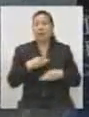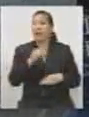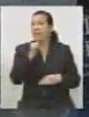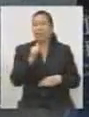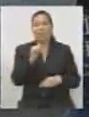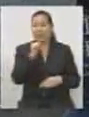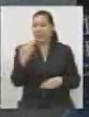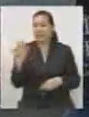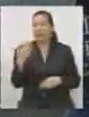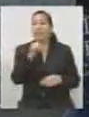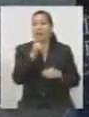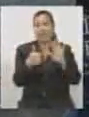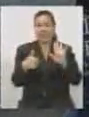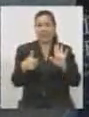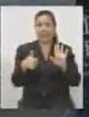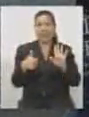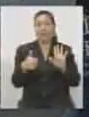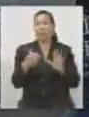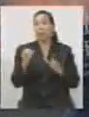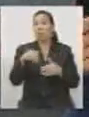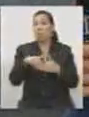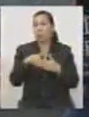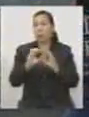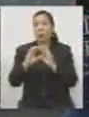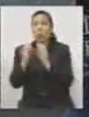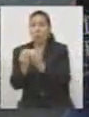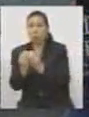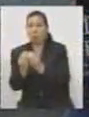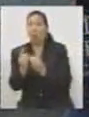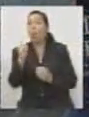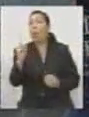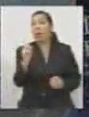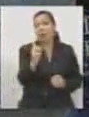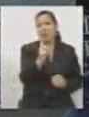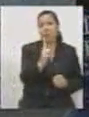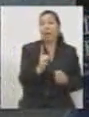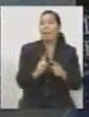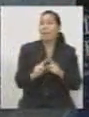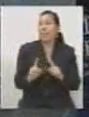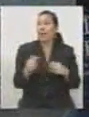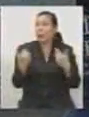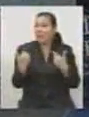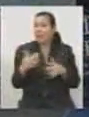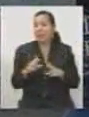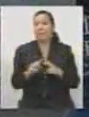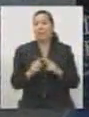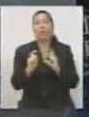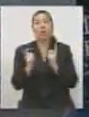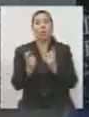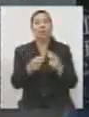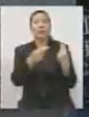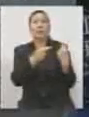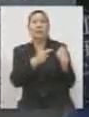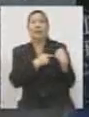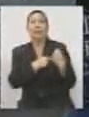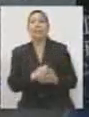no son 5, son 6 miembros, sea votación en bloque, sea votación individual, pero que de una vez nosotros los congresistas